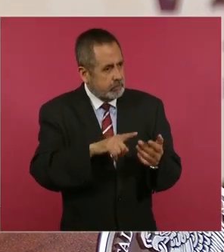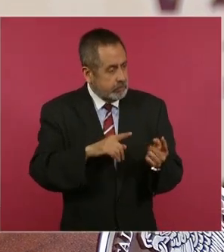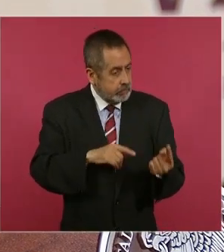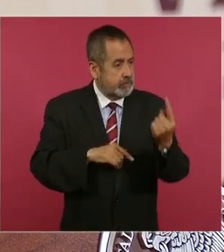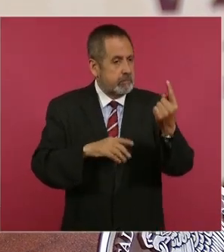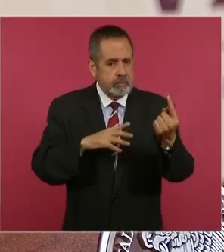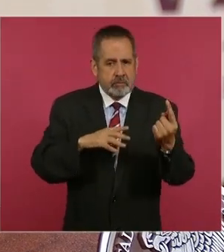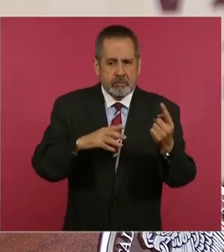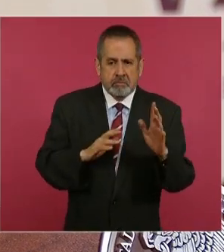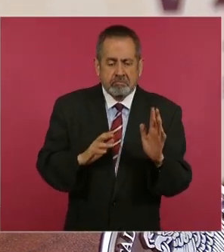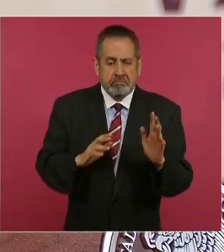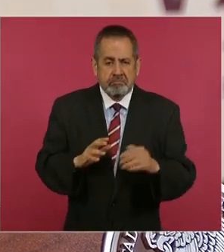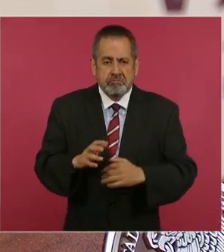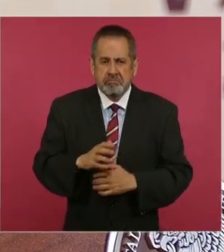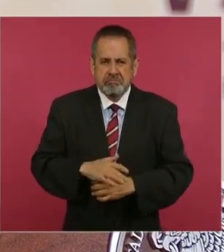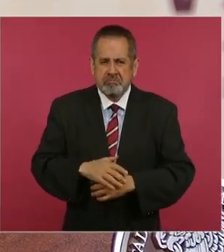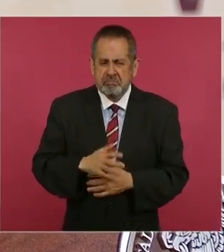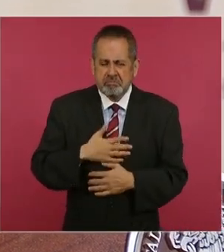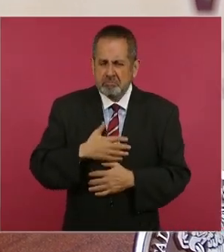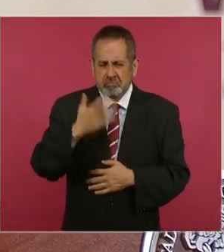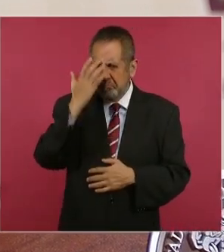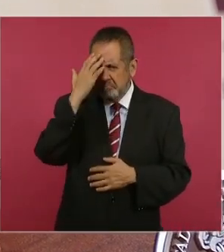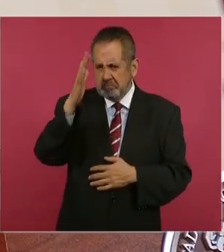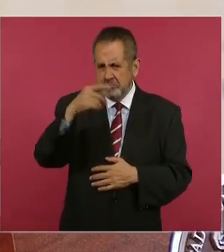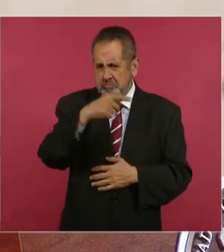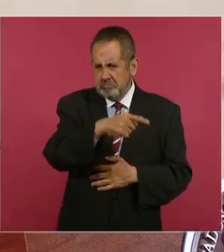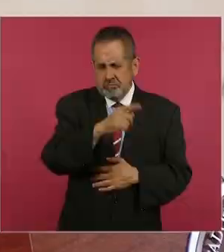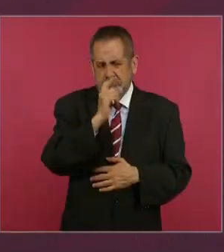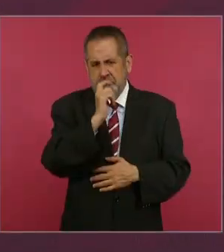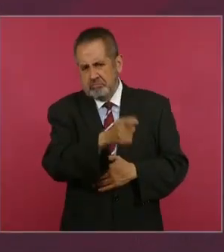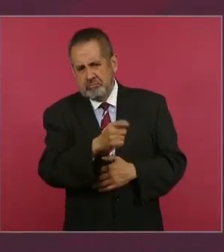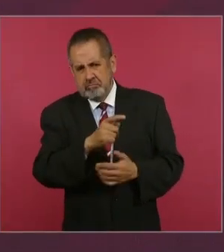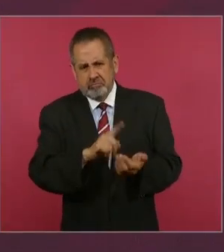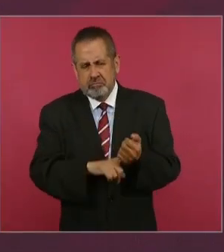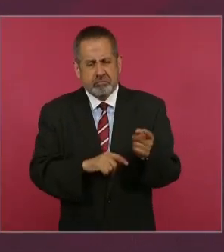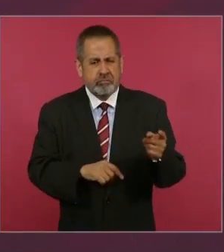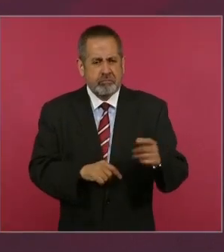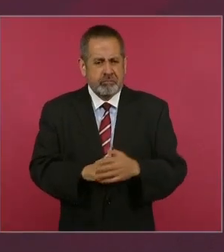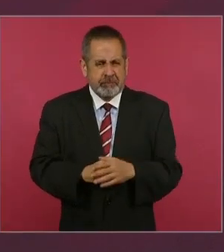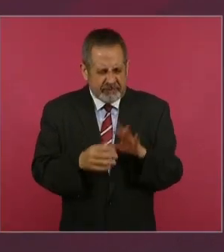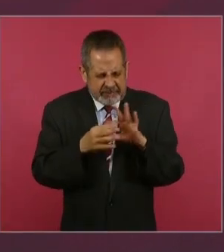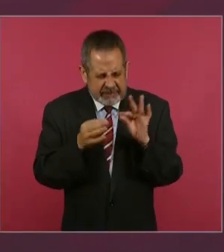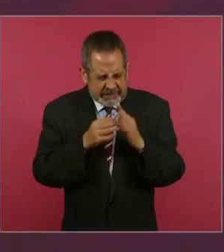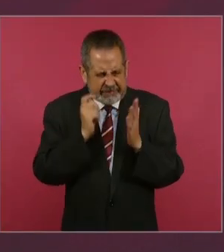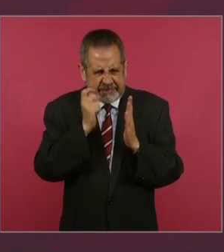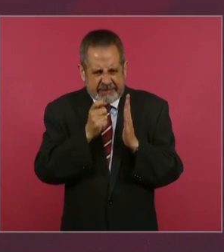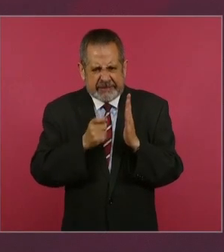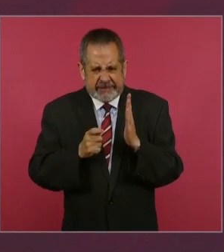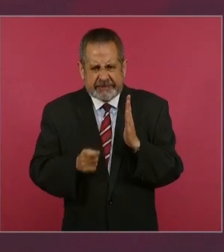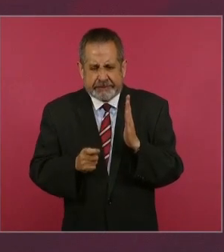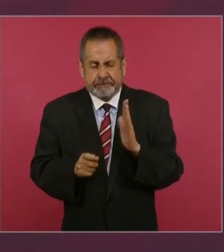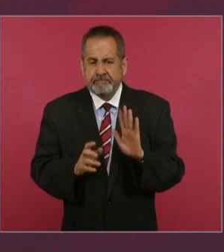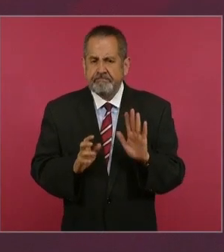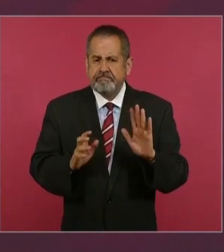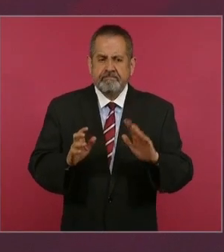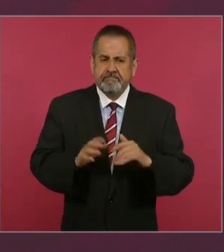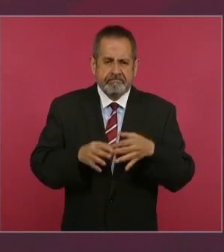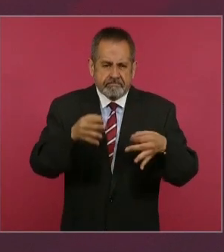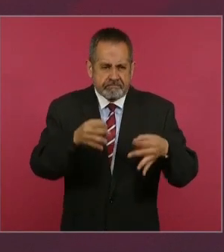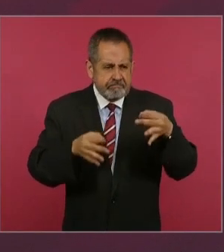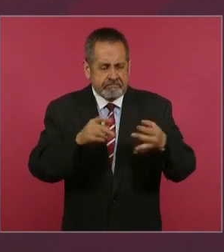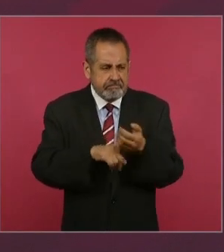no conozco eh a detalle todo el